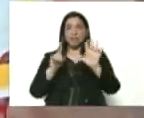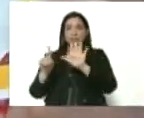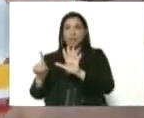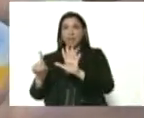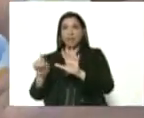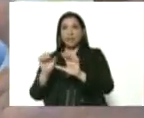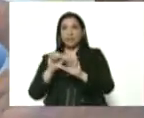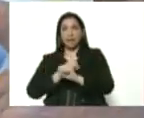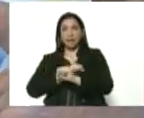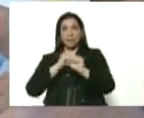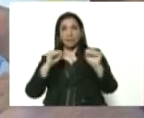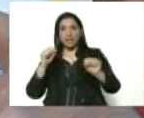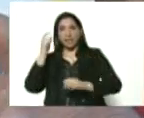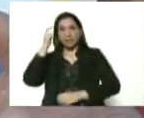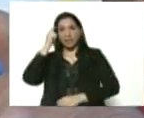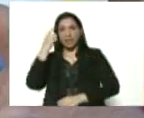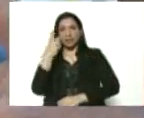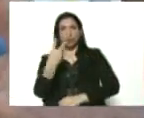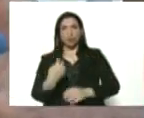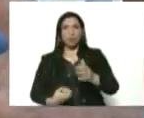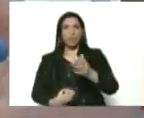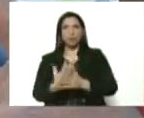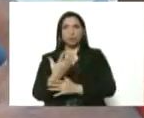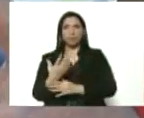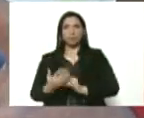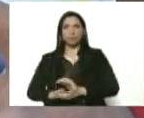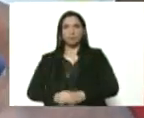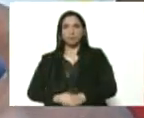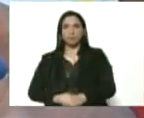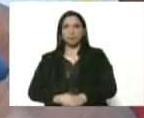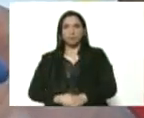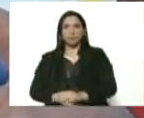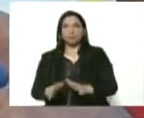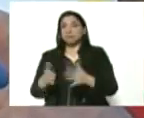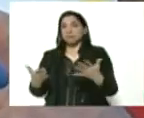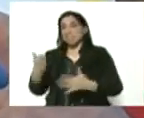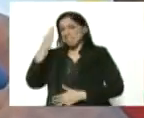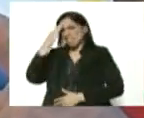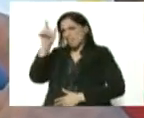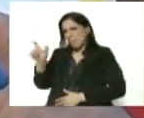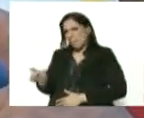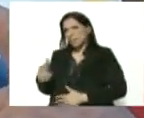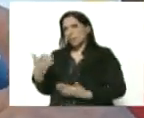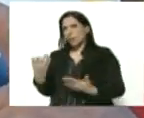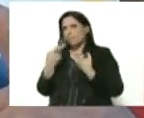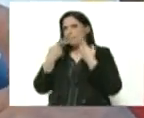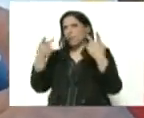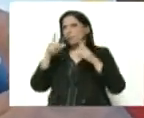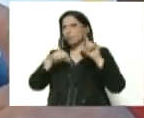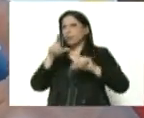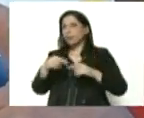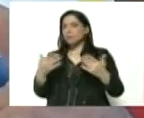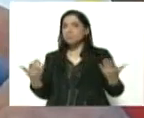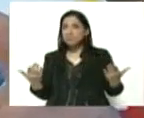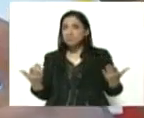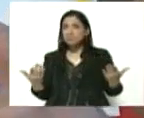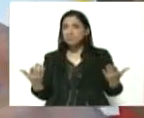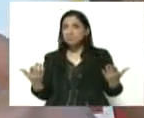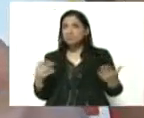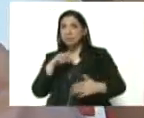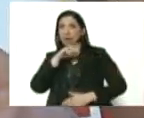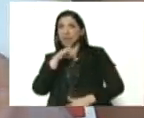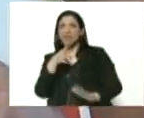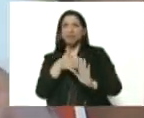la mañana del día 2 de mayo. ¿Qué sabía esta persona? Que estaba hablando